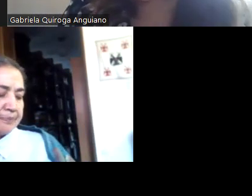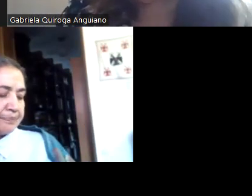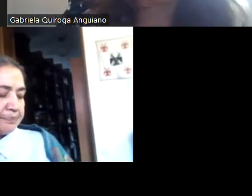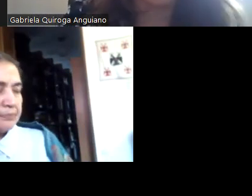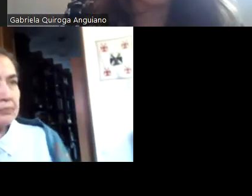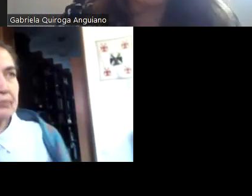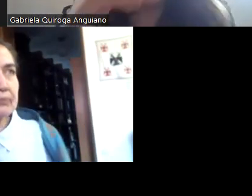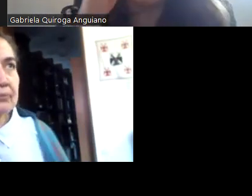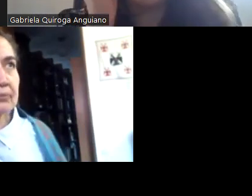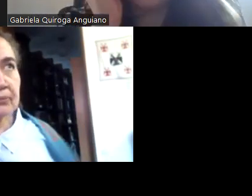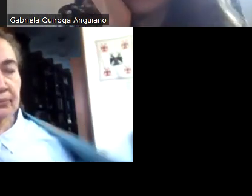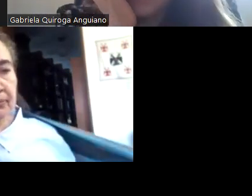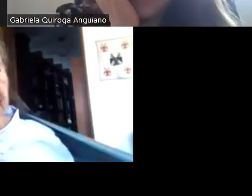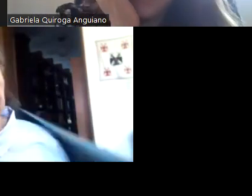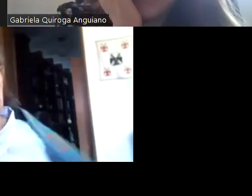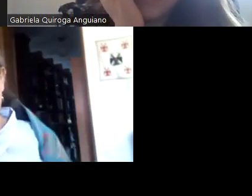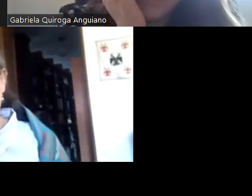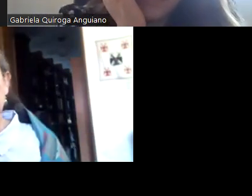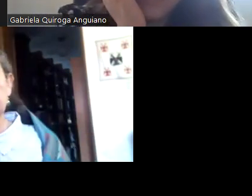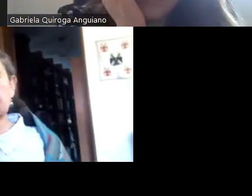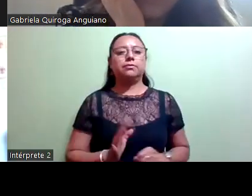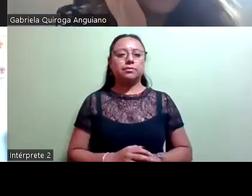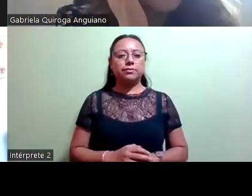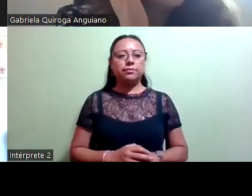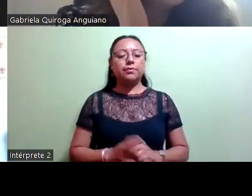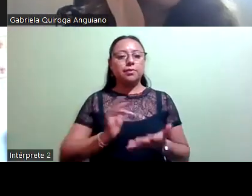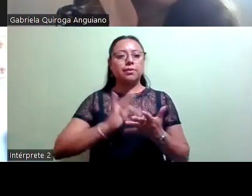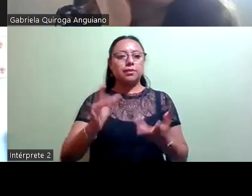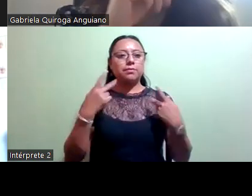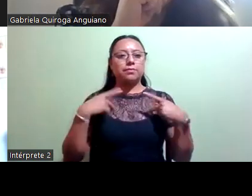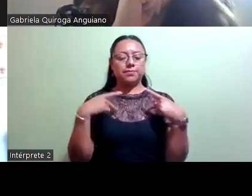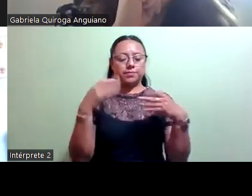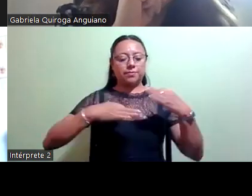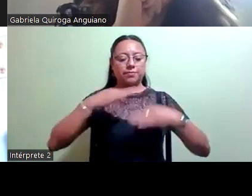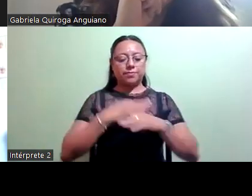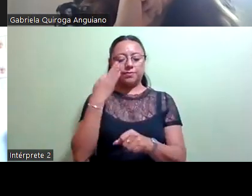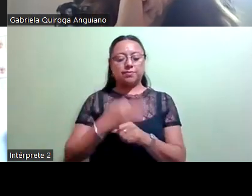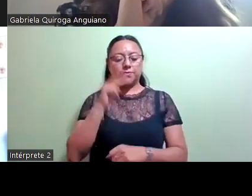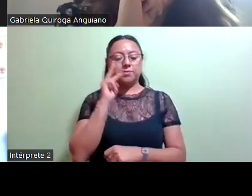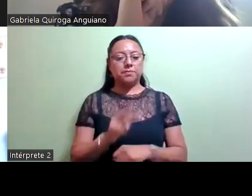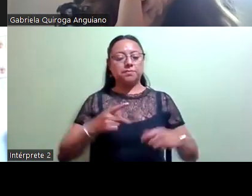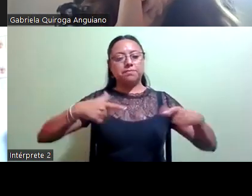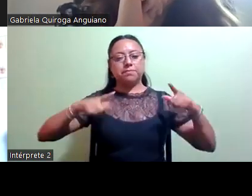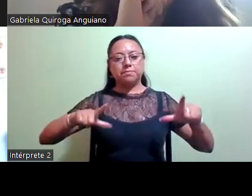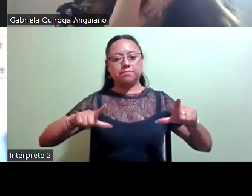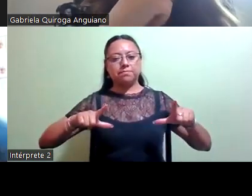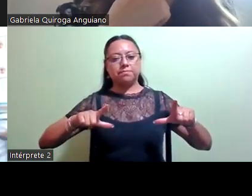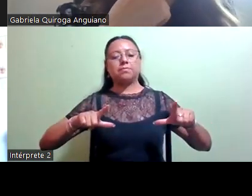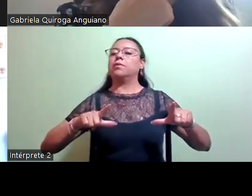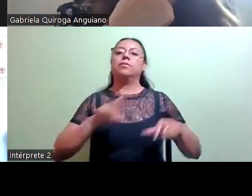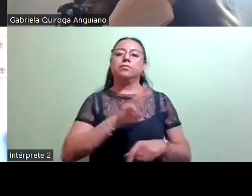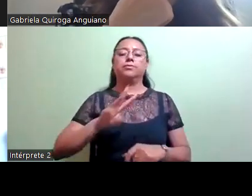Gracias, gracias a todas las personas que nos están viendo a través de las plataformas tecnológicas del